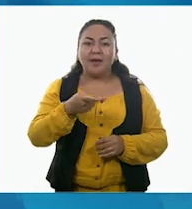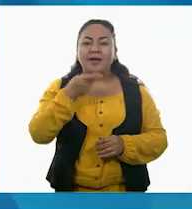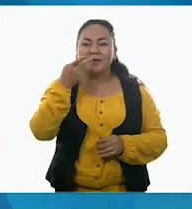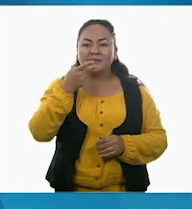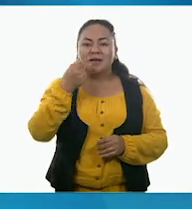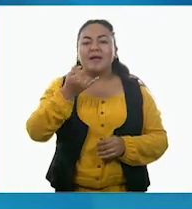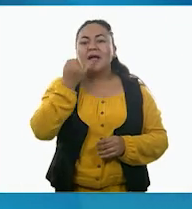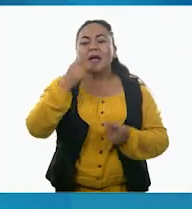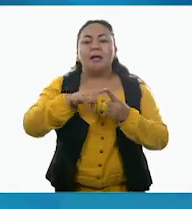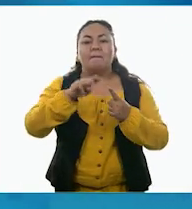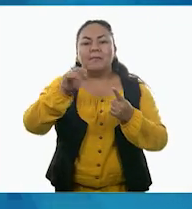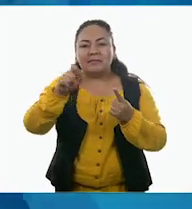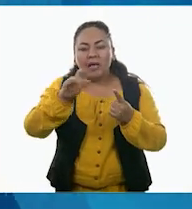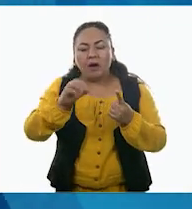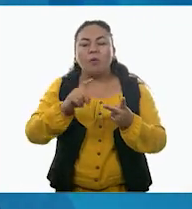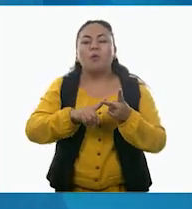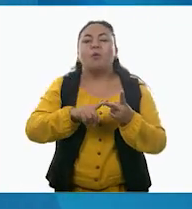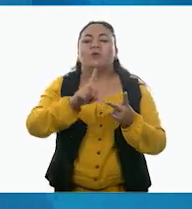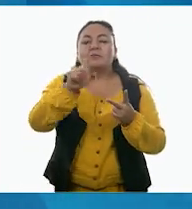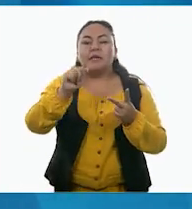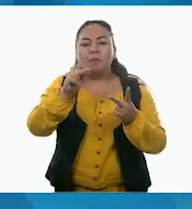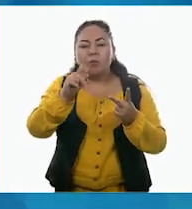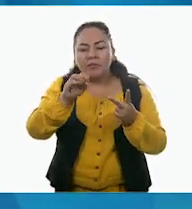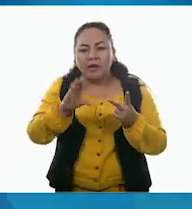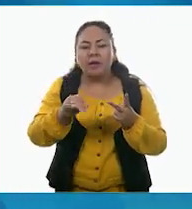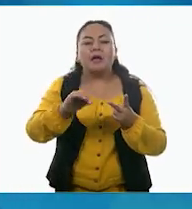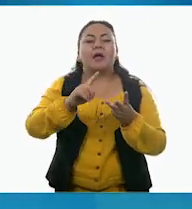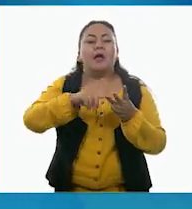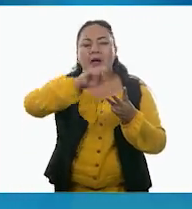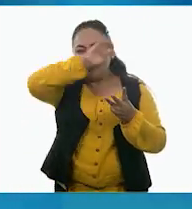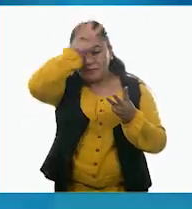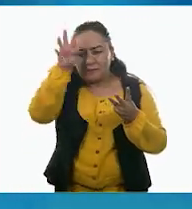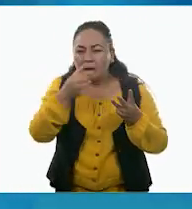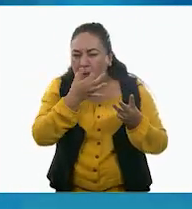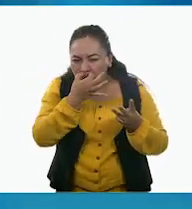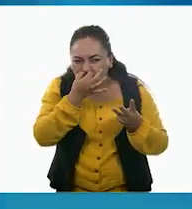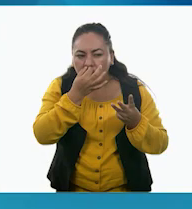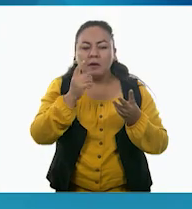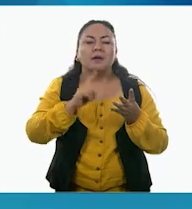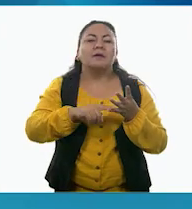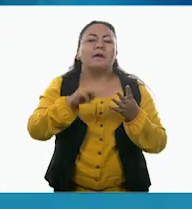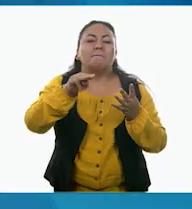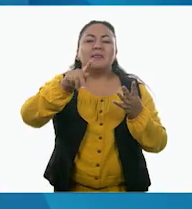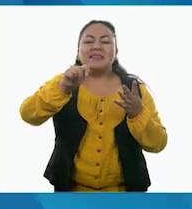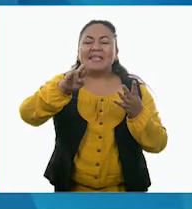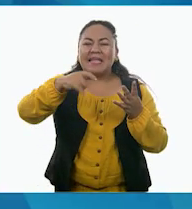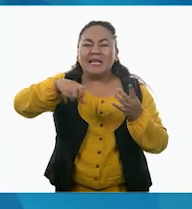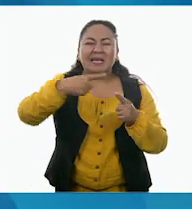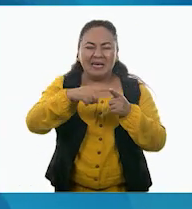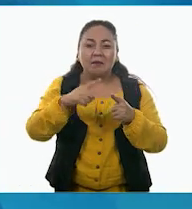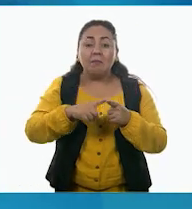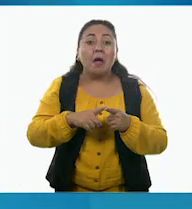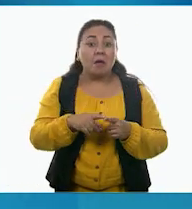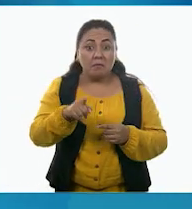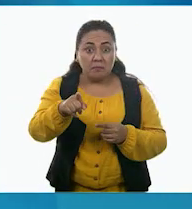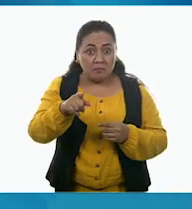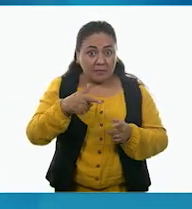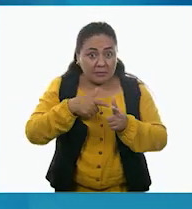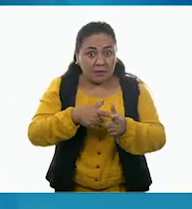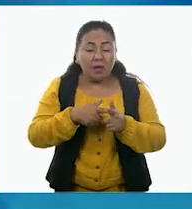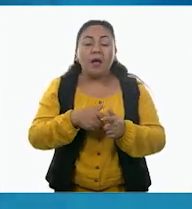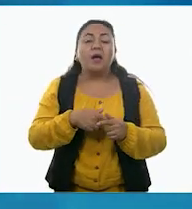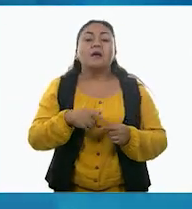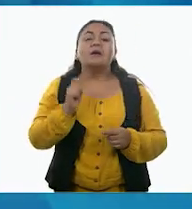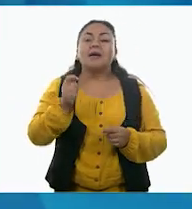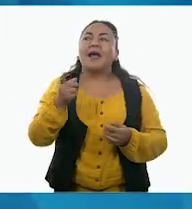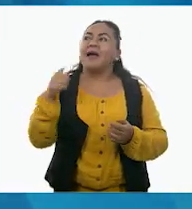mixteco, zapoteco, mije, triqui, la gente te va a tratar mal y van a creer que no comprendes todo